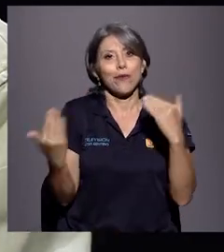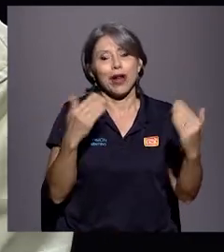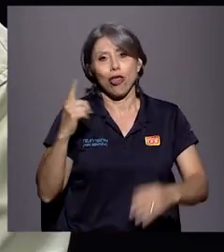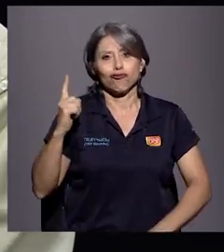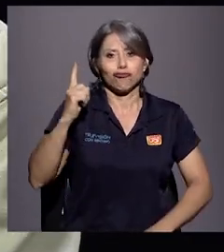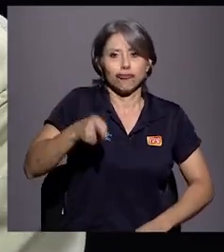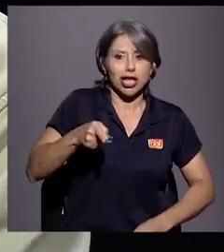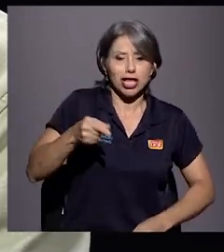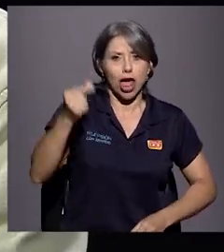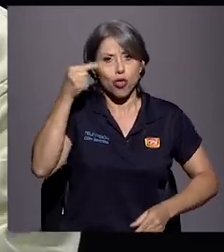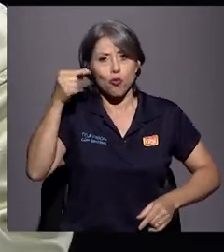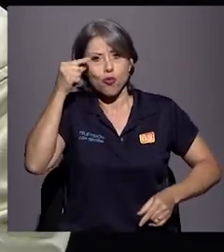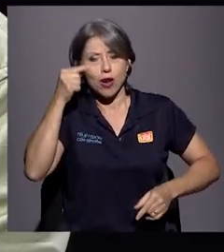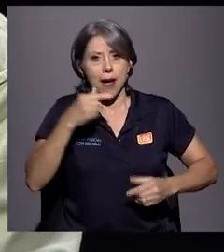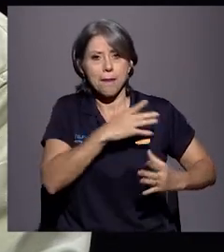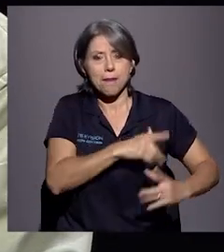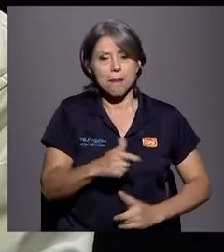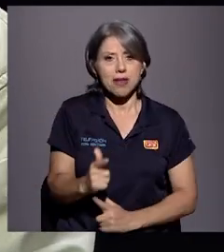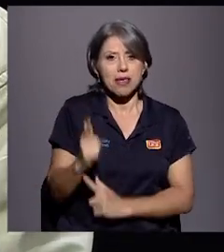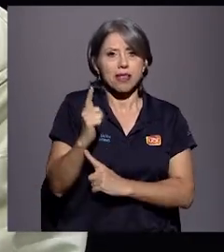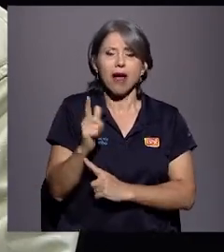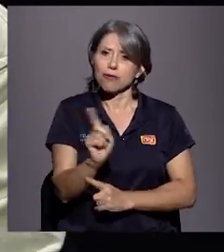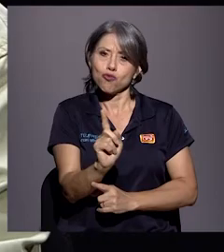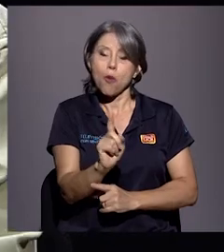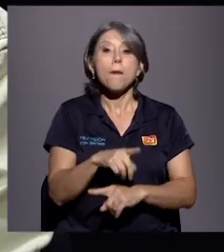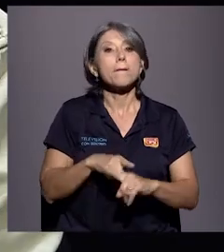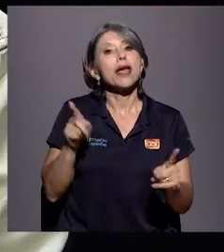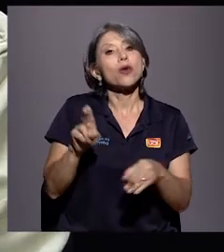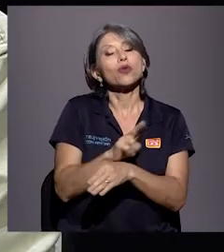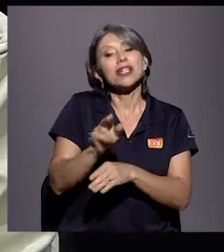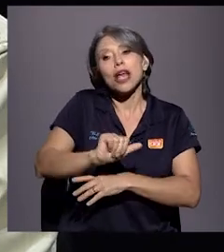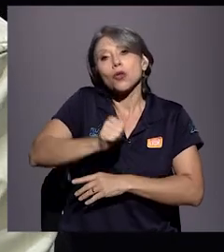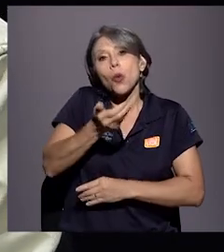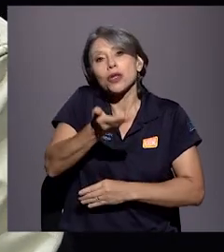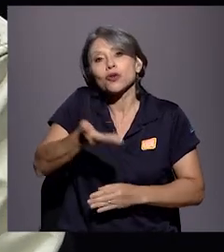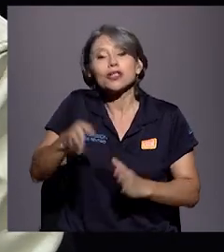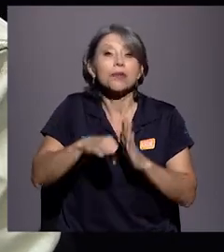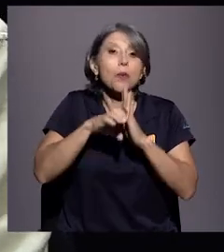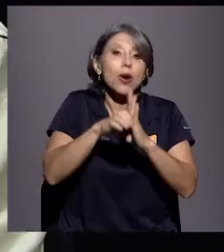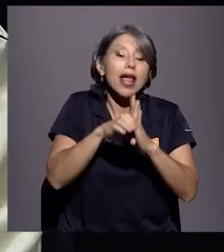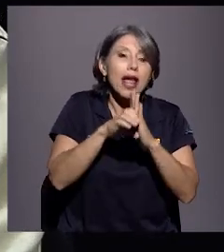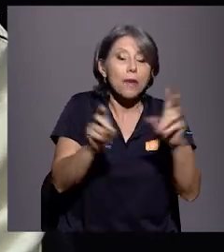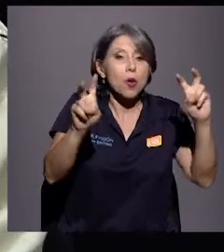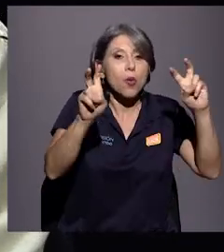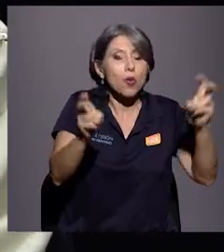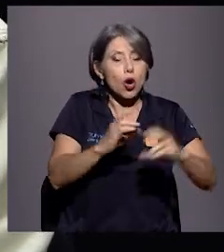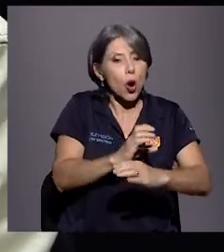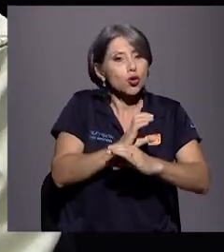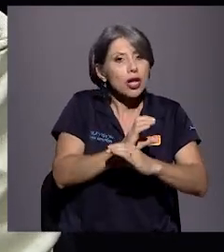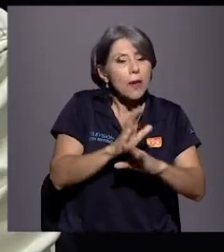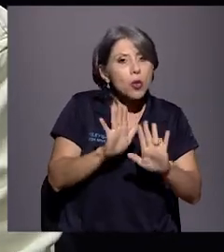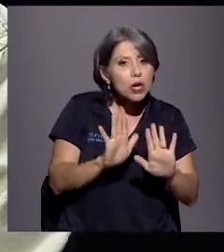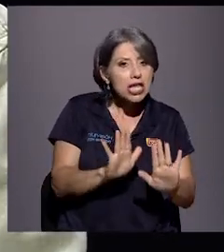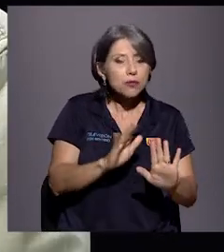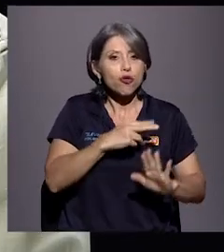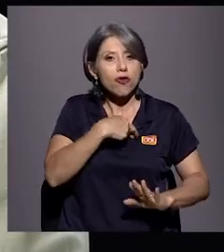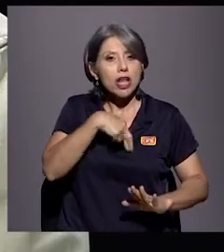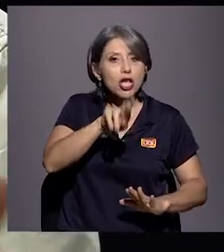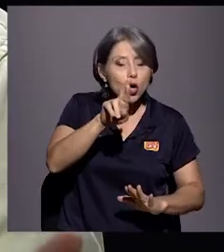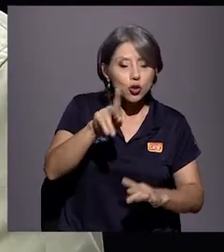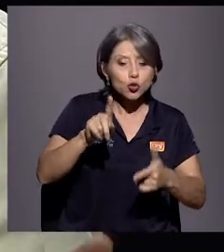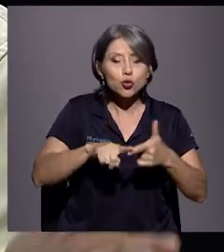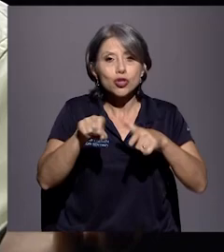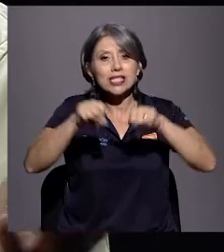en el pasado, pero usando otros instrumentos como el conservadurismo religioso muy reaccionario, el